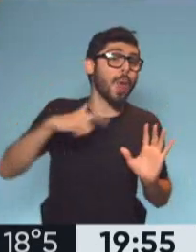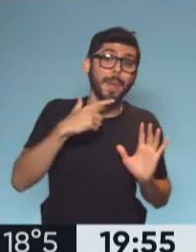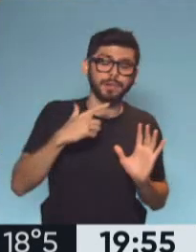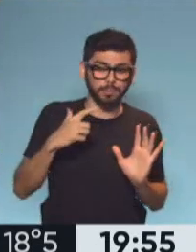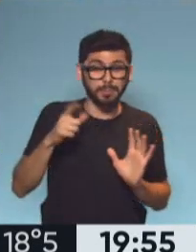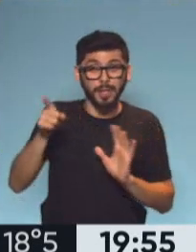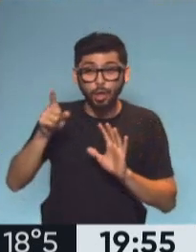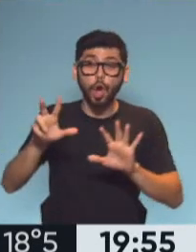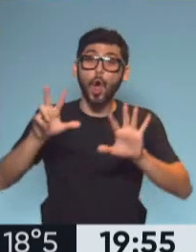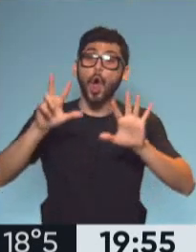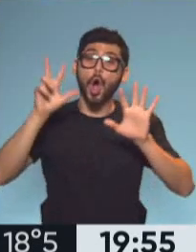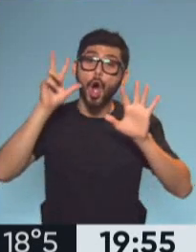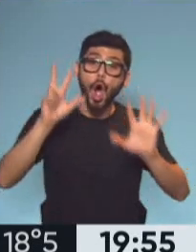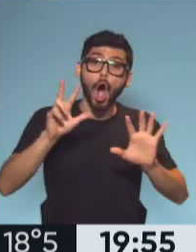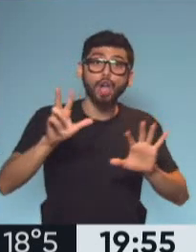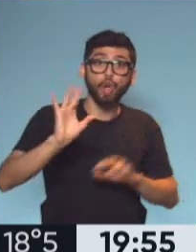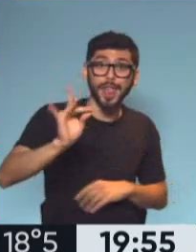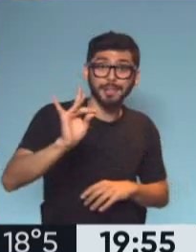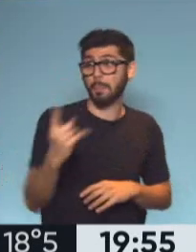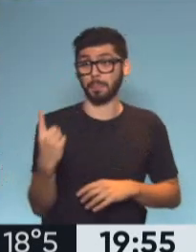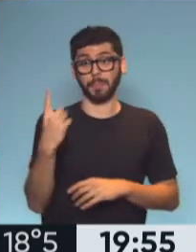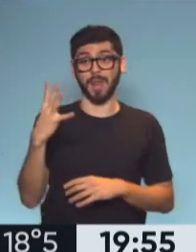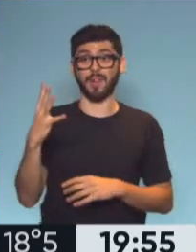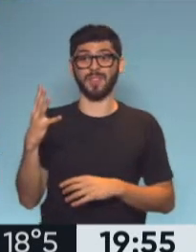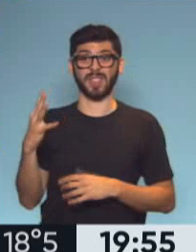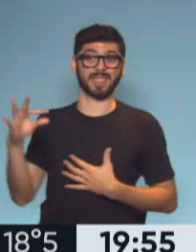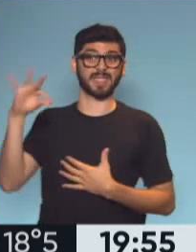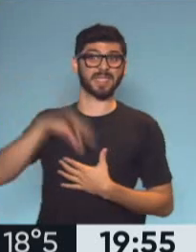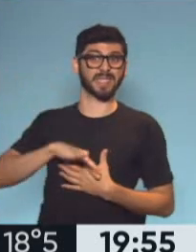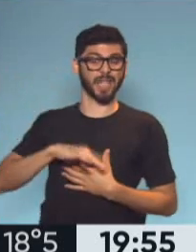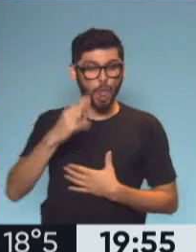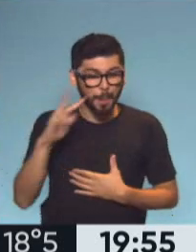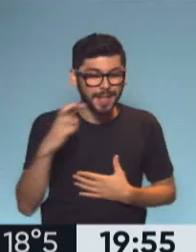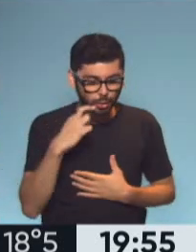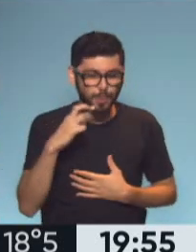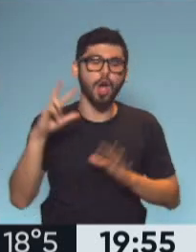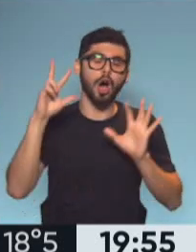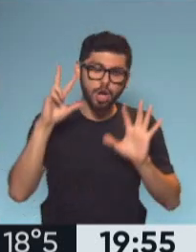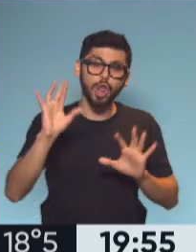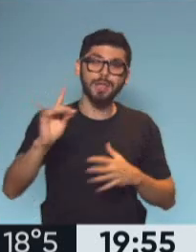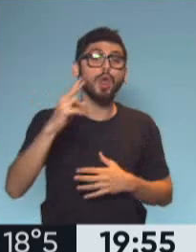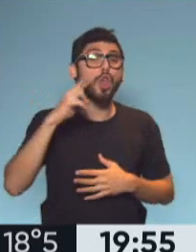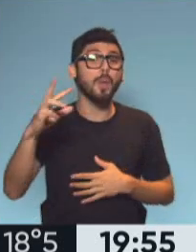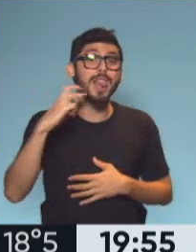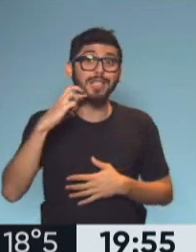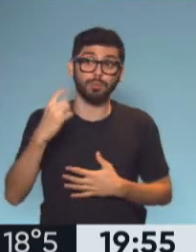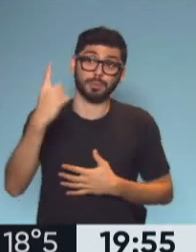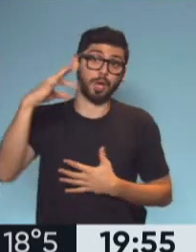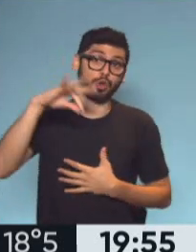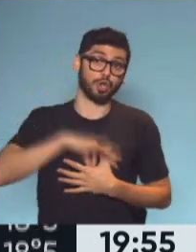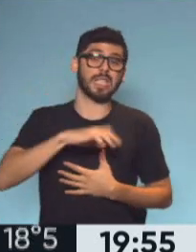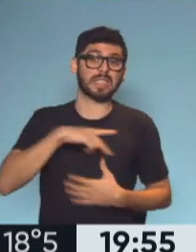diciembre, donde fue el primer caso de coronavirus en China. Hablamos de 2019. De 2019. Y